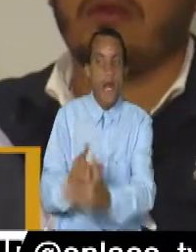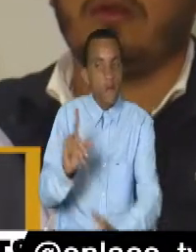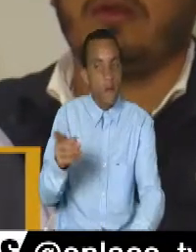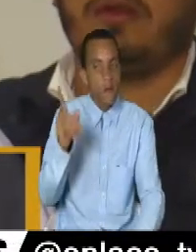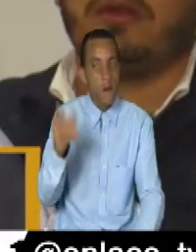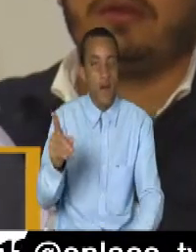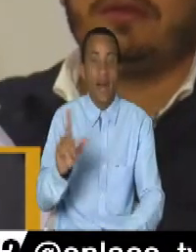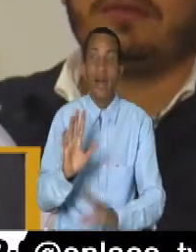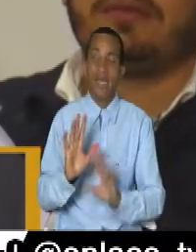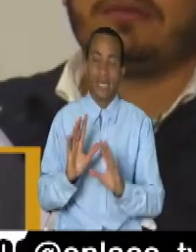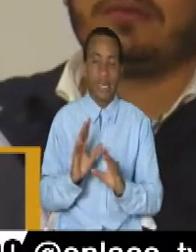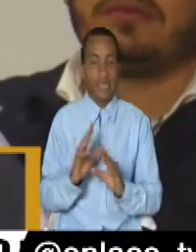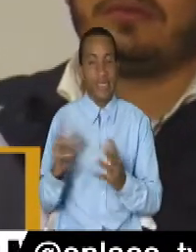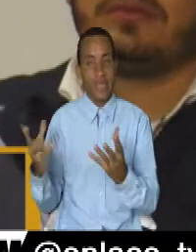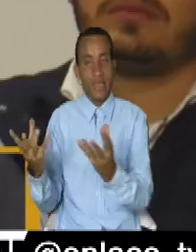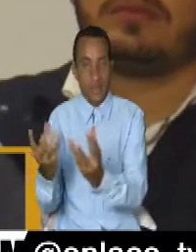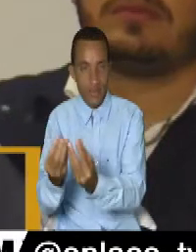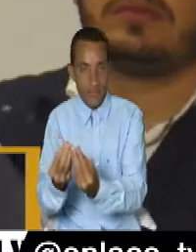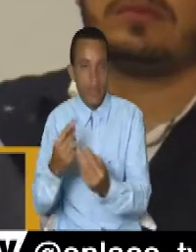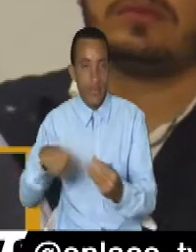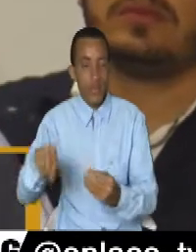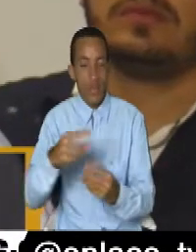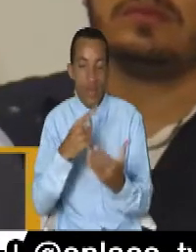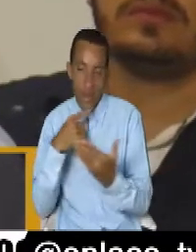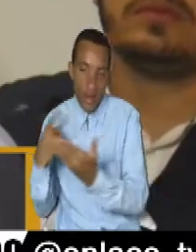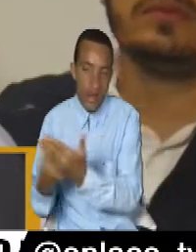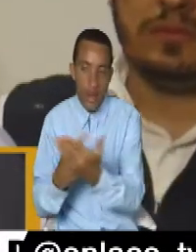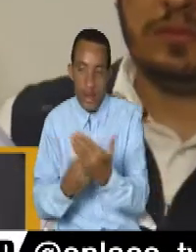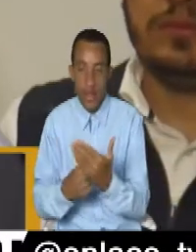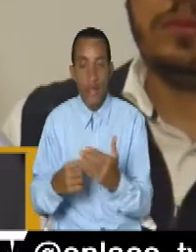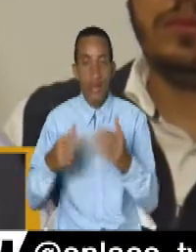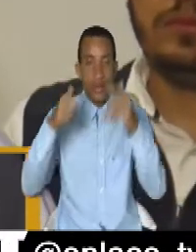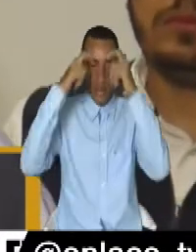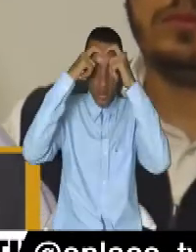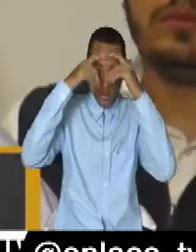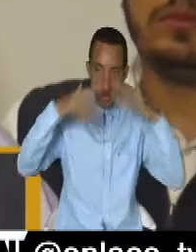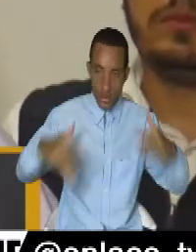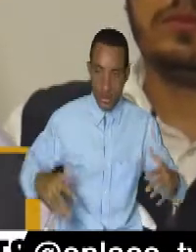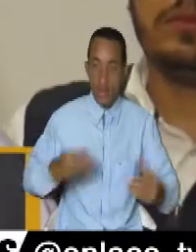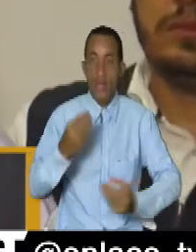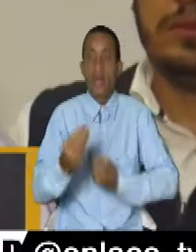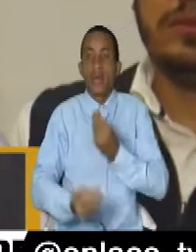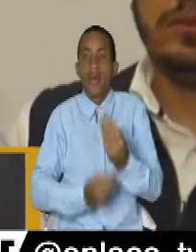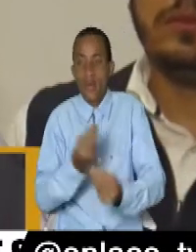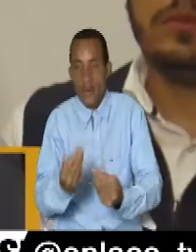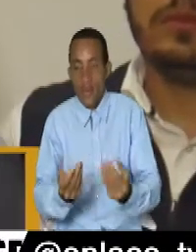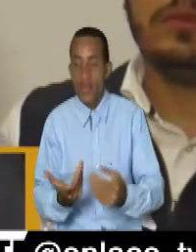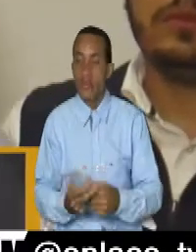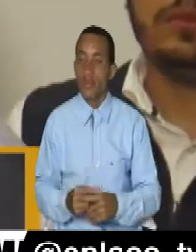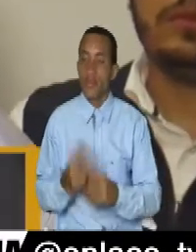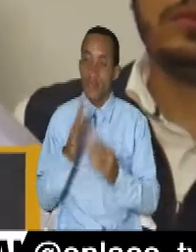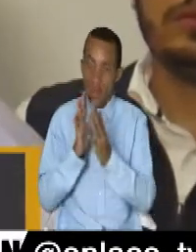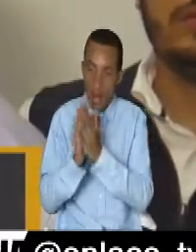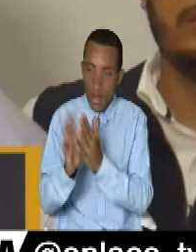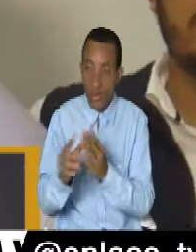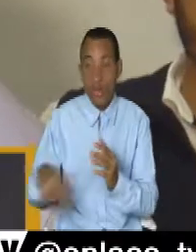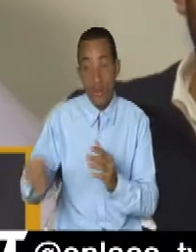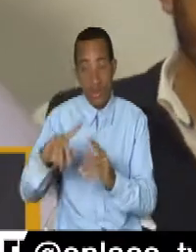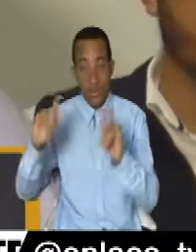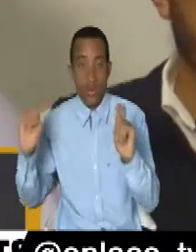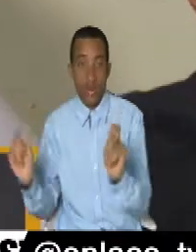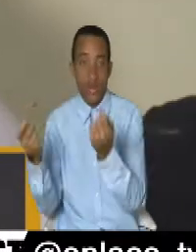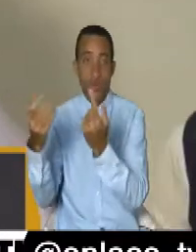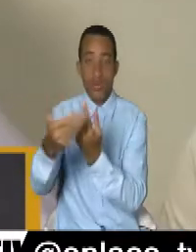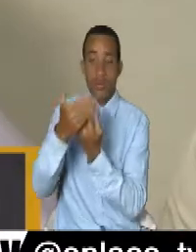cómo podemos, entre todos, el Estado y la sociedad, hacer un protocolo para darle las garantías de vida a ellos. Finalmente, alcaldes